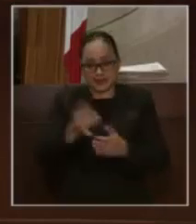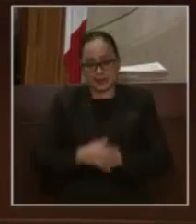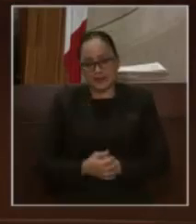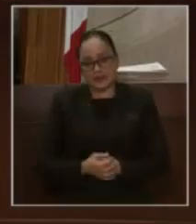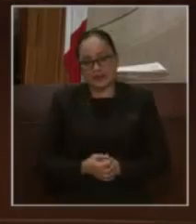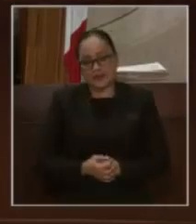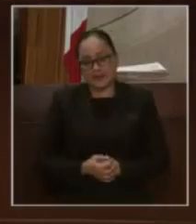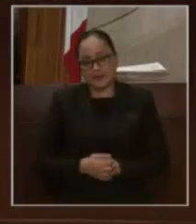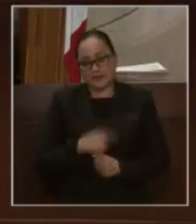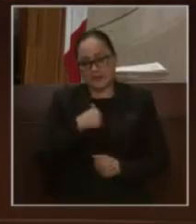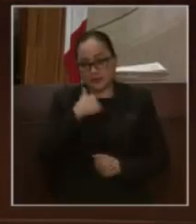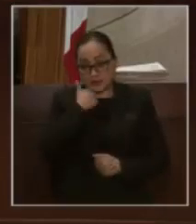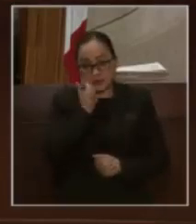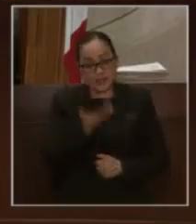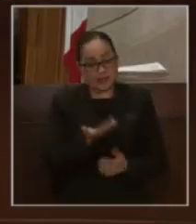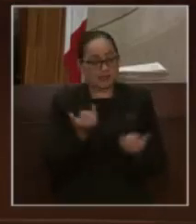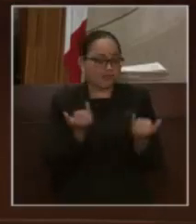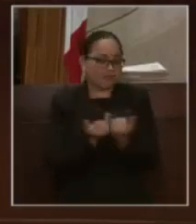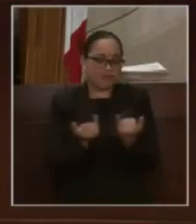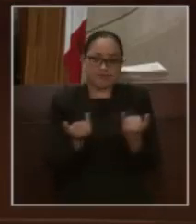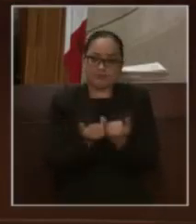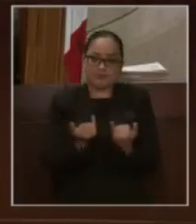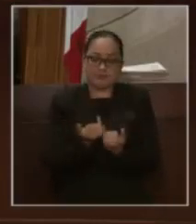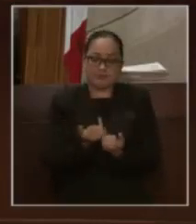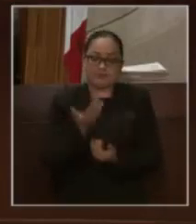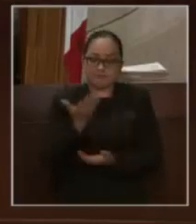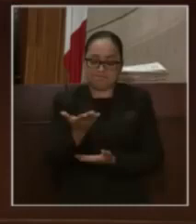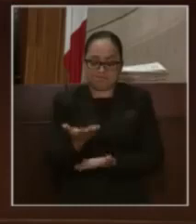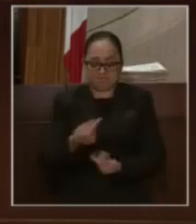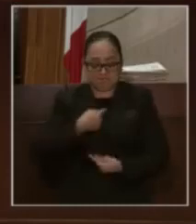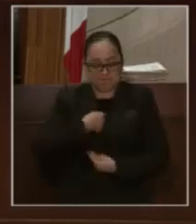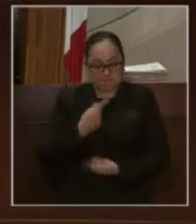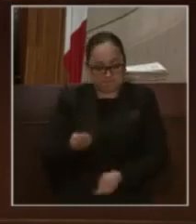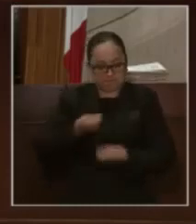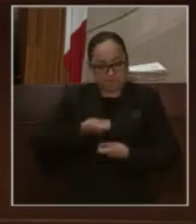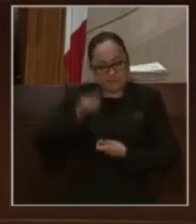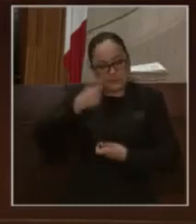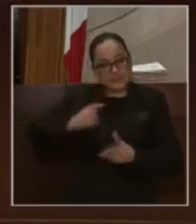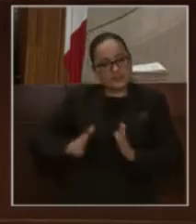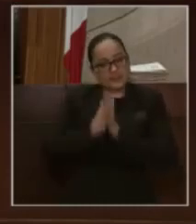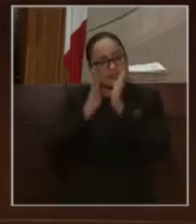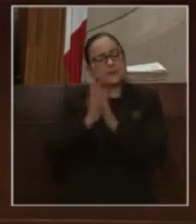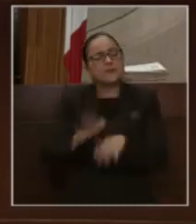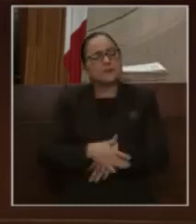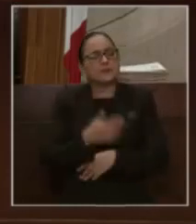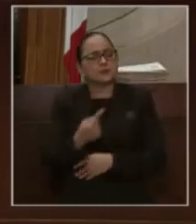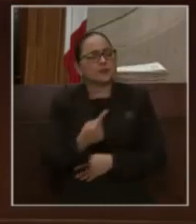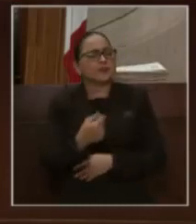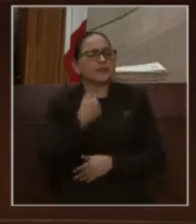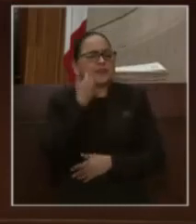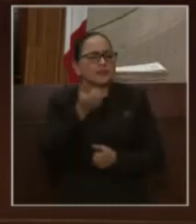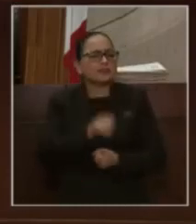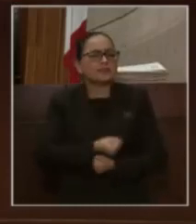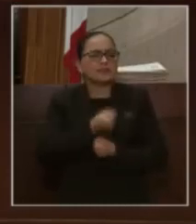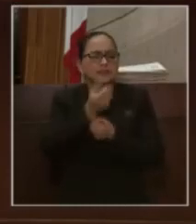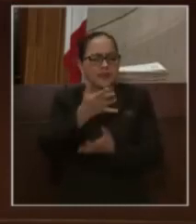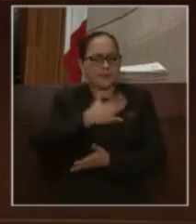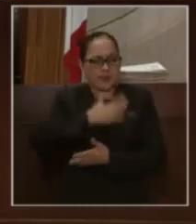Gracias. Quisiera también solicitar el uso de la voz para manifestar